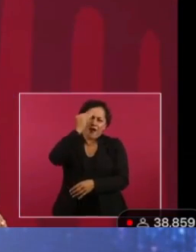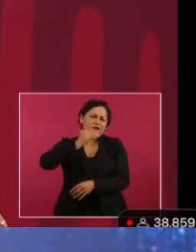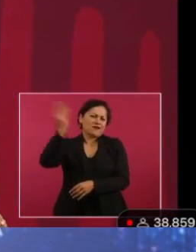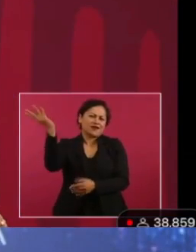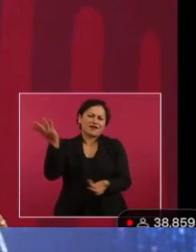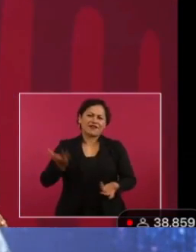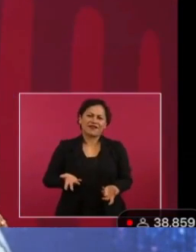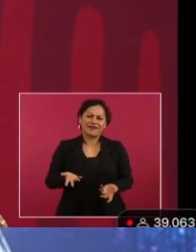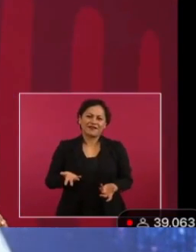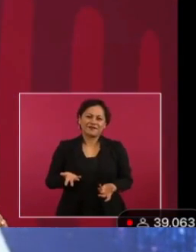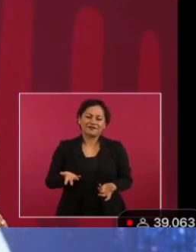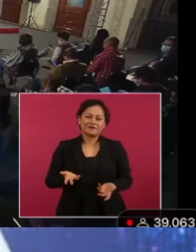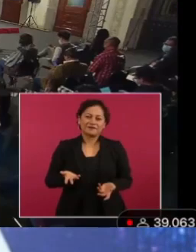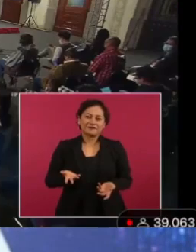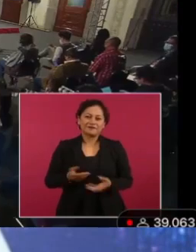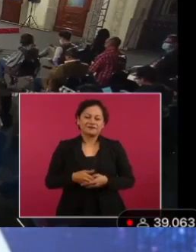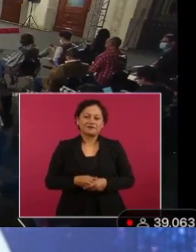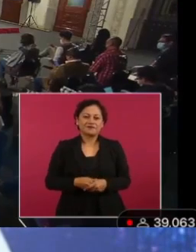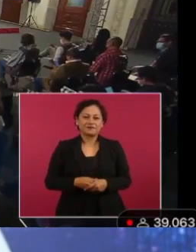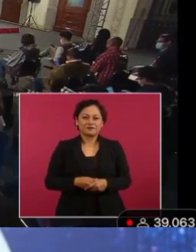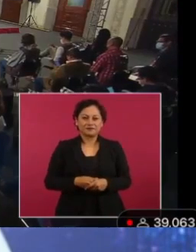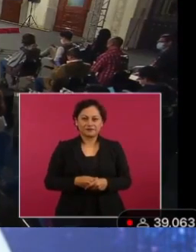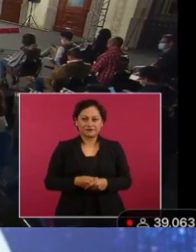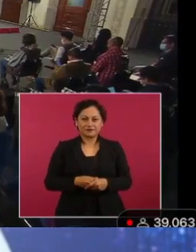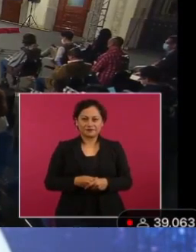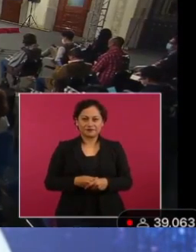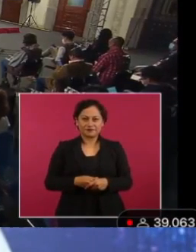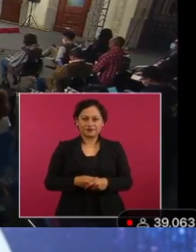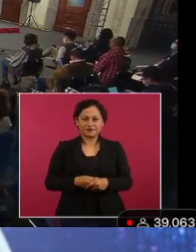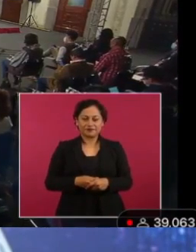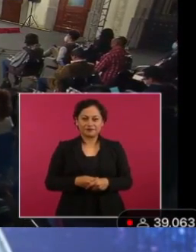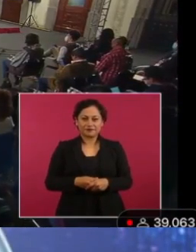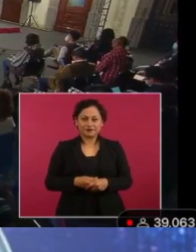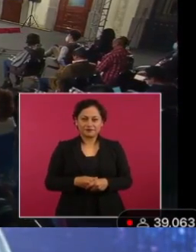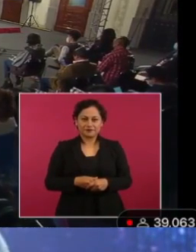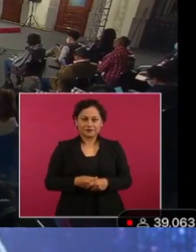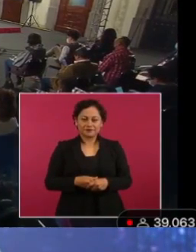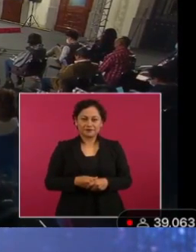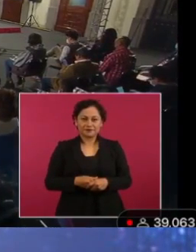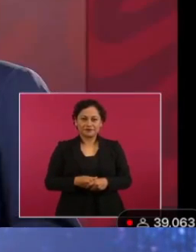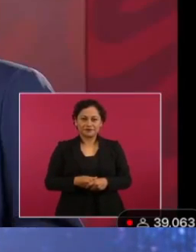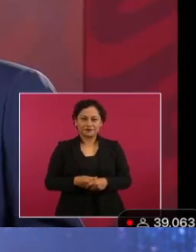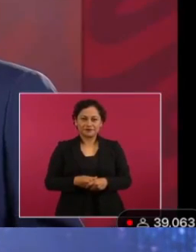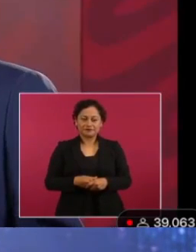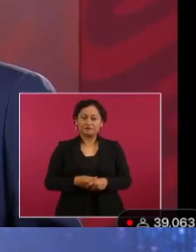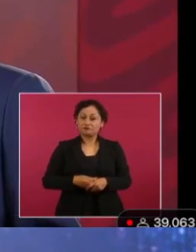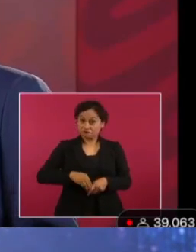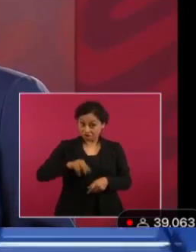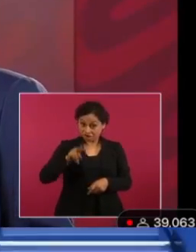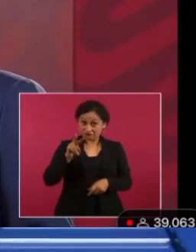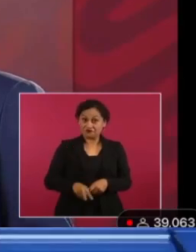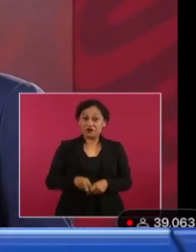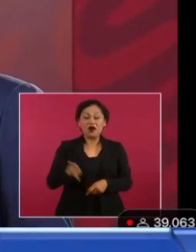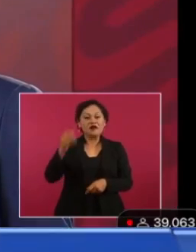y amigas ya supérame se acaba de convertir en el himno de referencia el cual le cantaremos a los obradoristas a la prensa